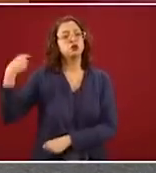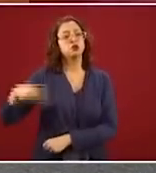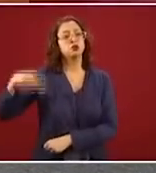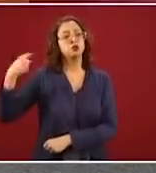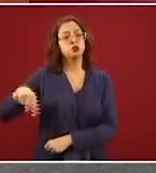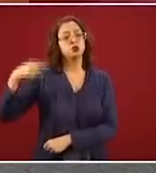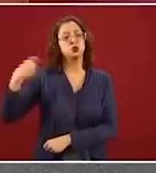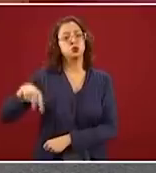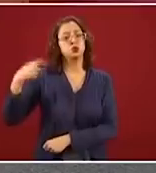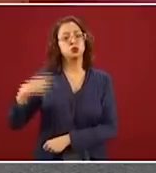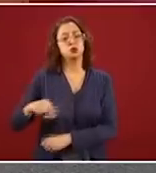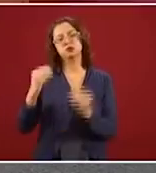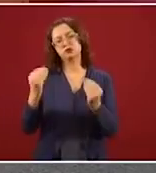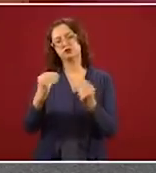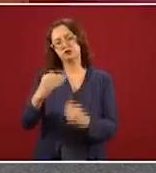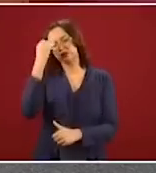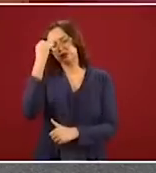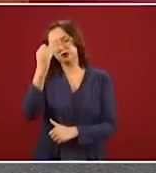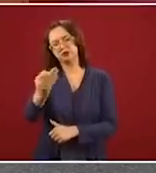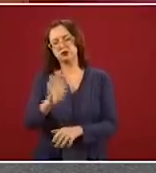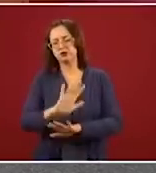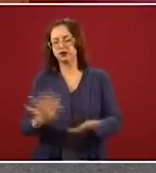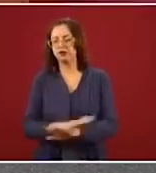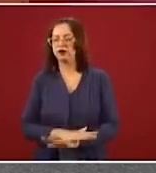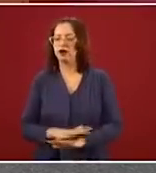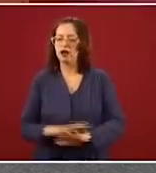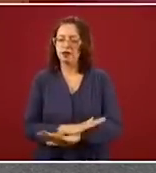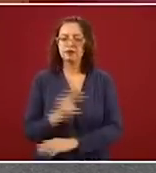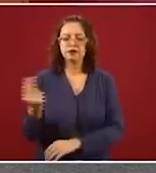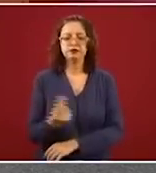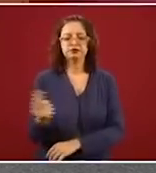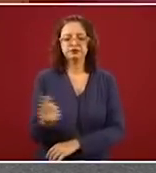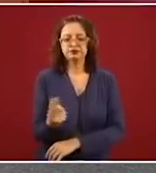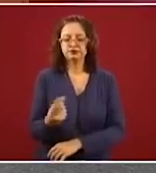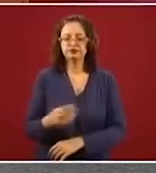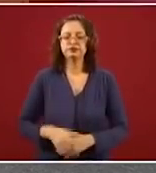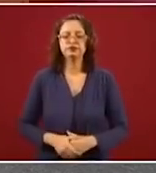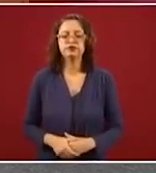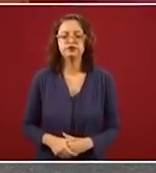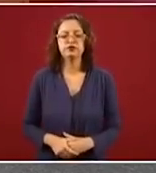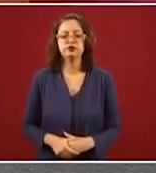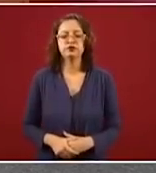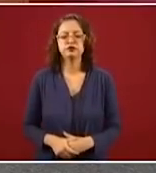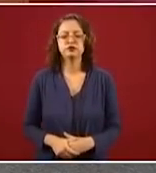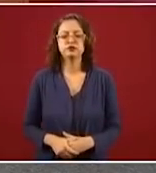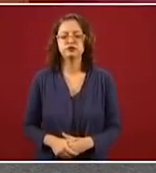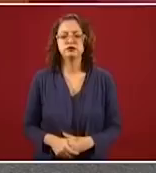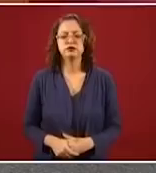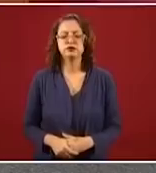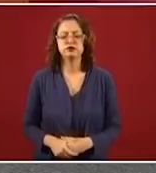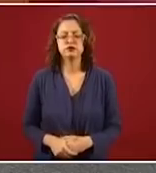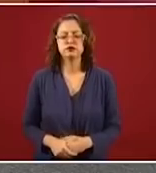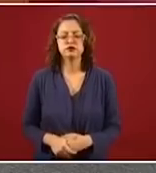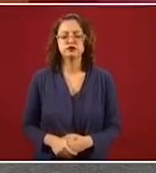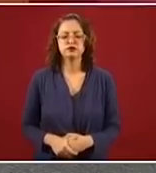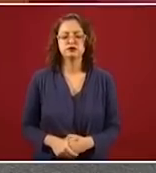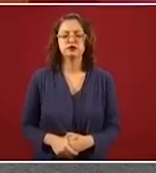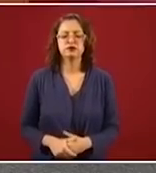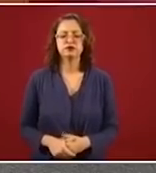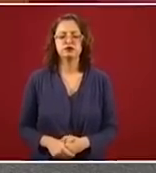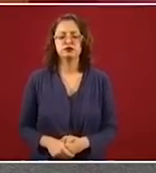ya llevaban mucho tiempo. Sí. Ya se renovó